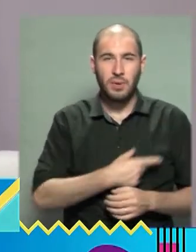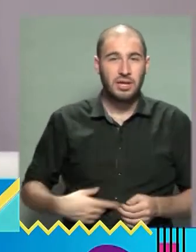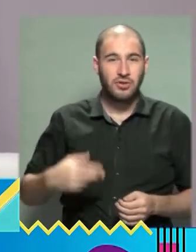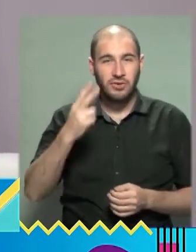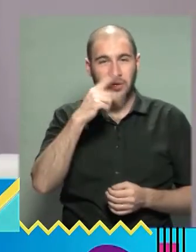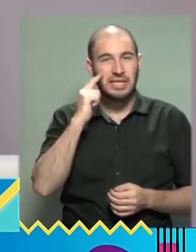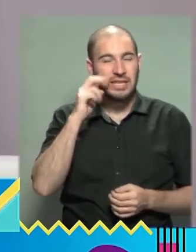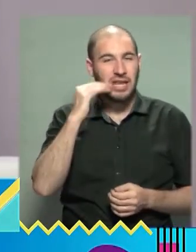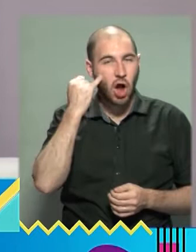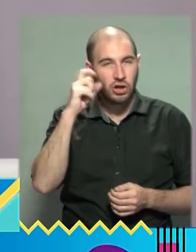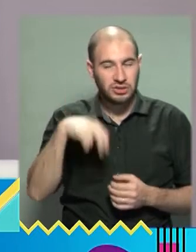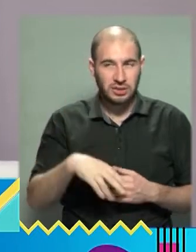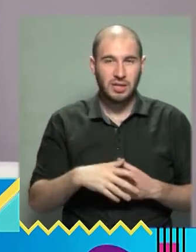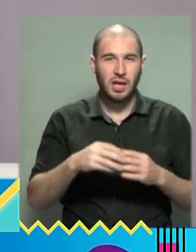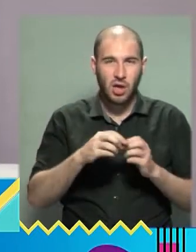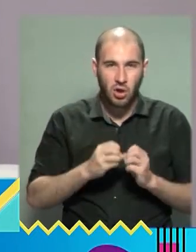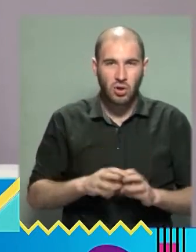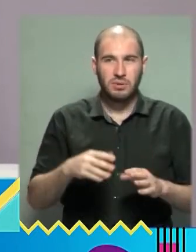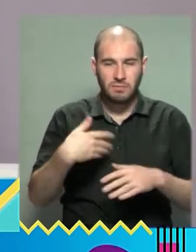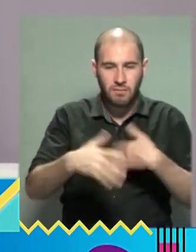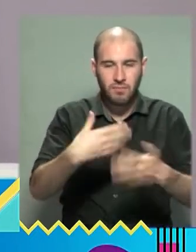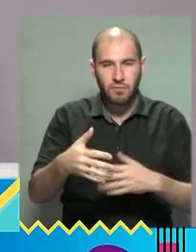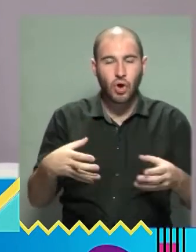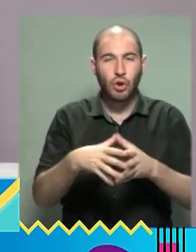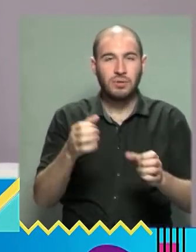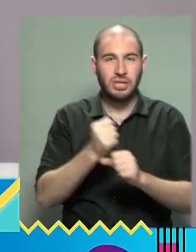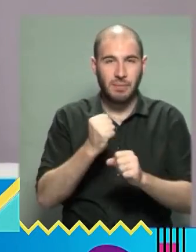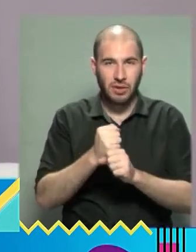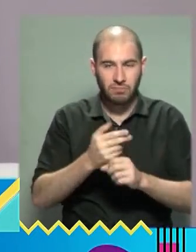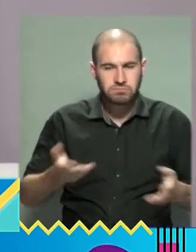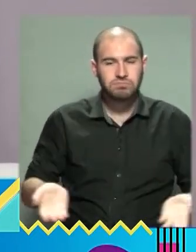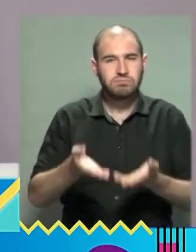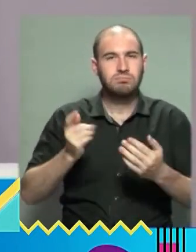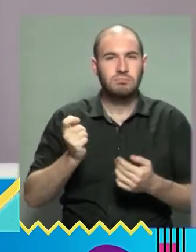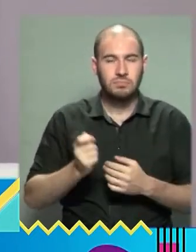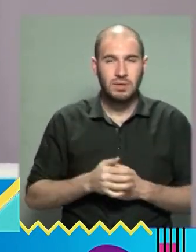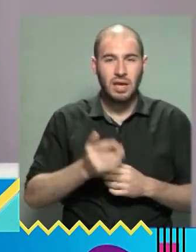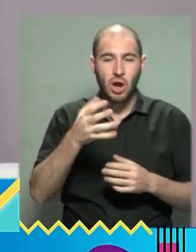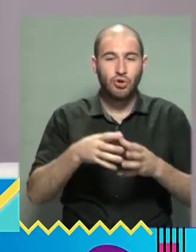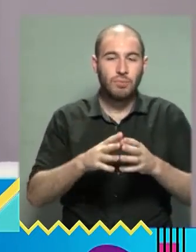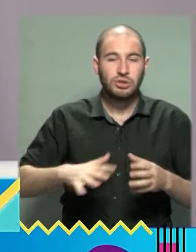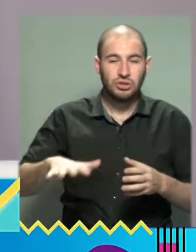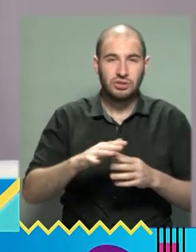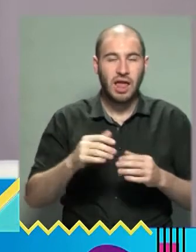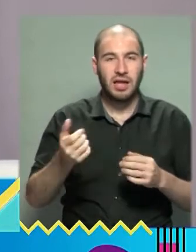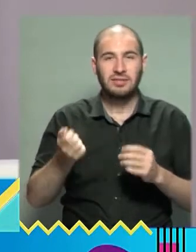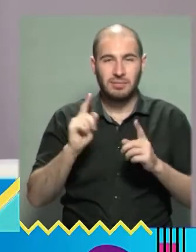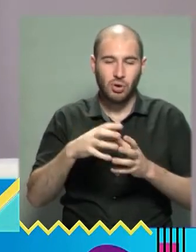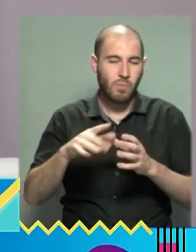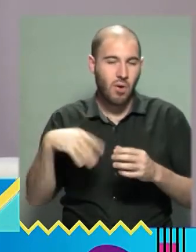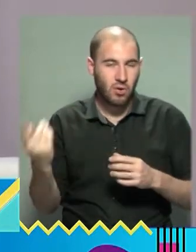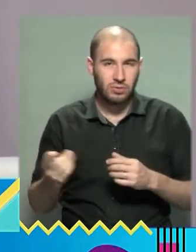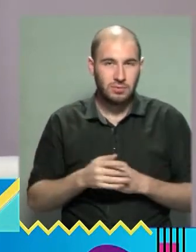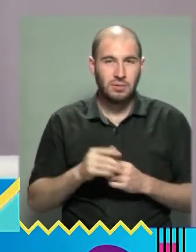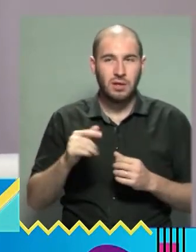Irigoyen se empieza a ver una efervescencia del movimiento obrero, principalmente impulsado por los movimientos socialistas y anarquistas que había en la Argentina,